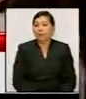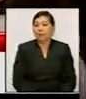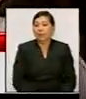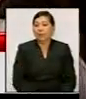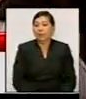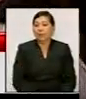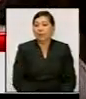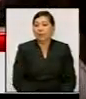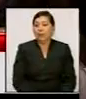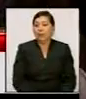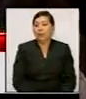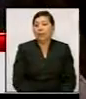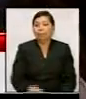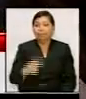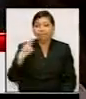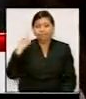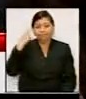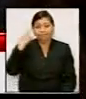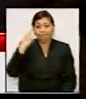de profunda reflexión